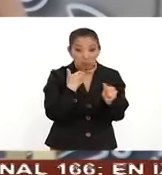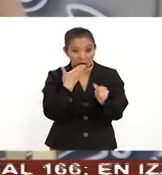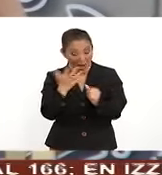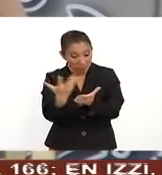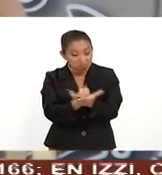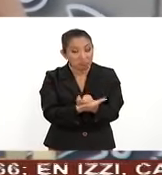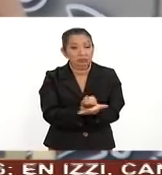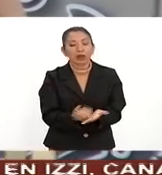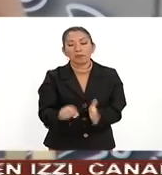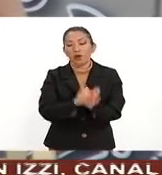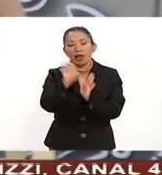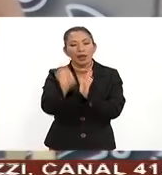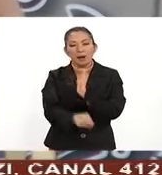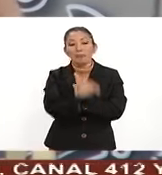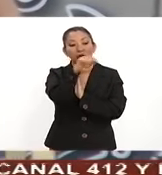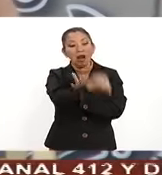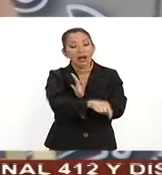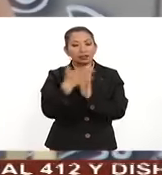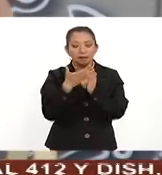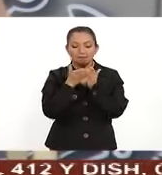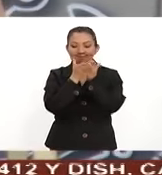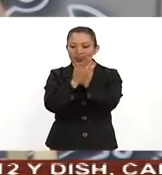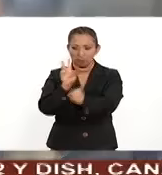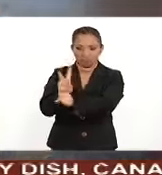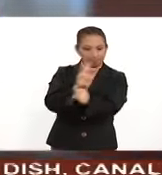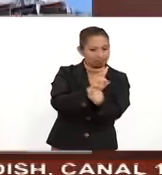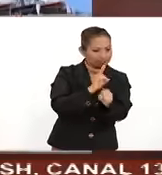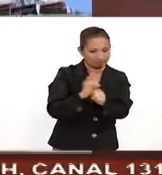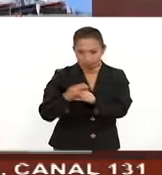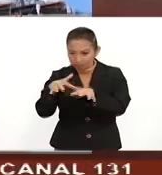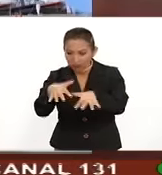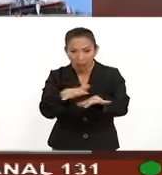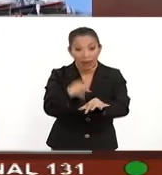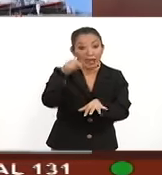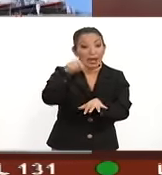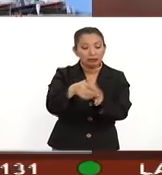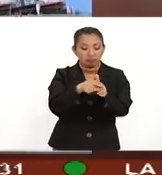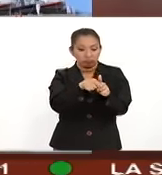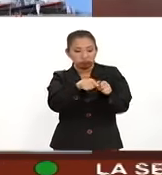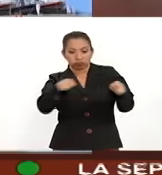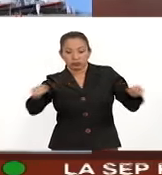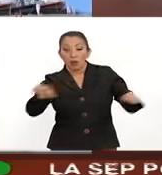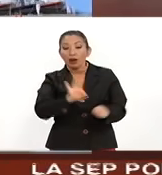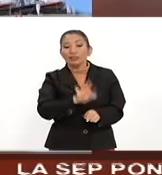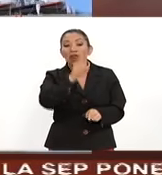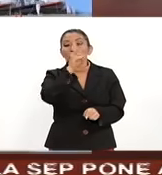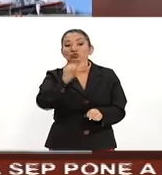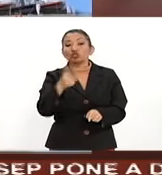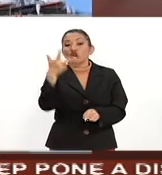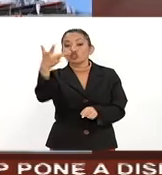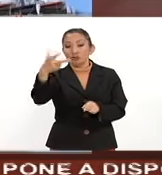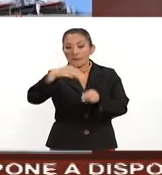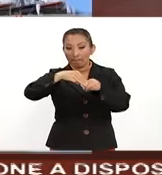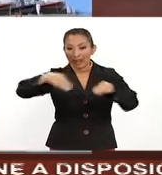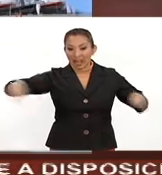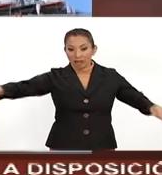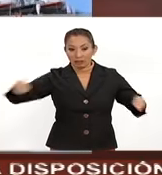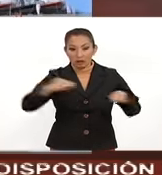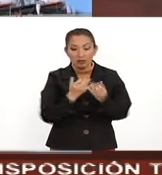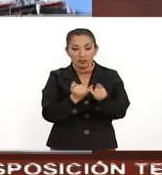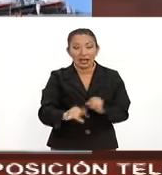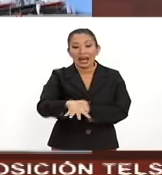logros, como es el caso de esta patrulla costera. La patrulla tiene una longitud de 42.8 metros, una